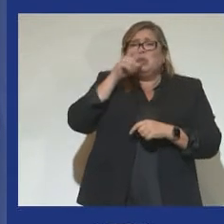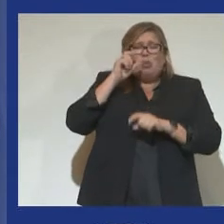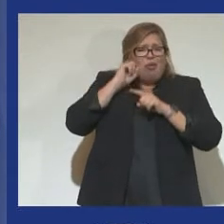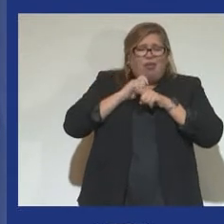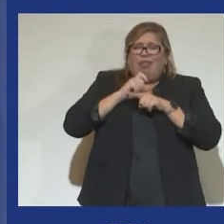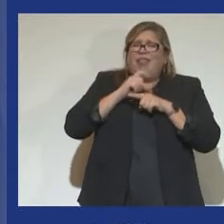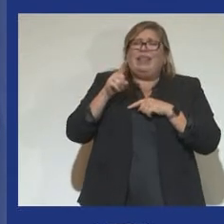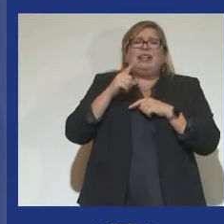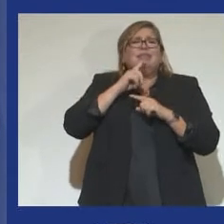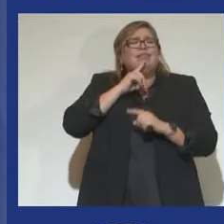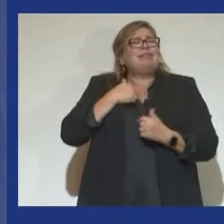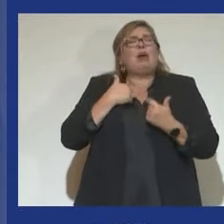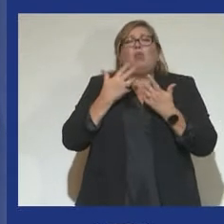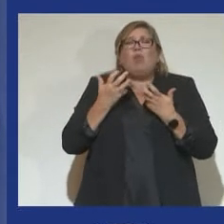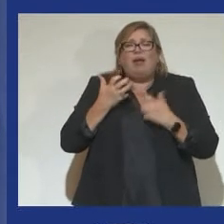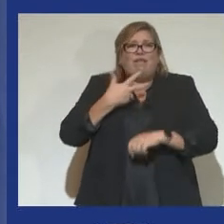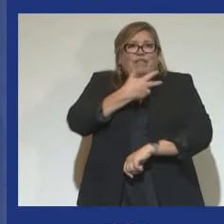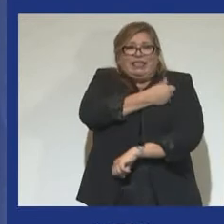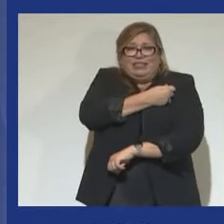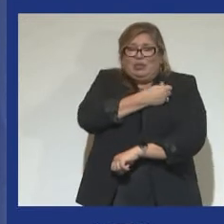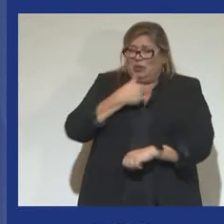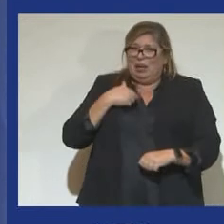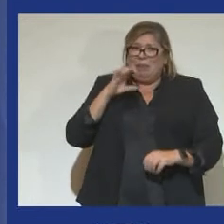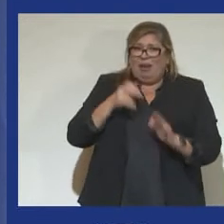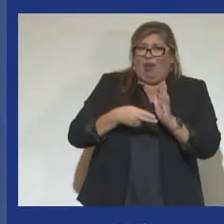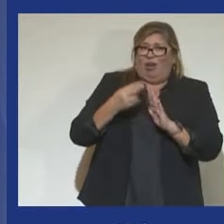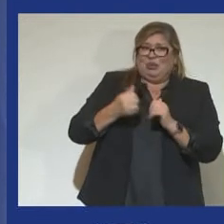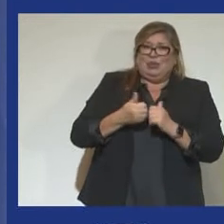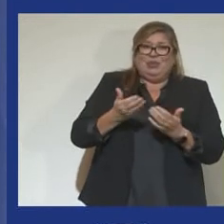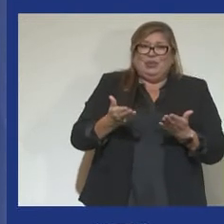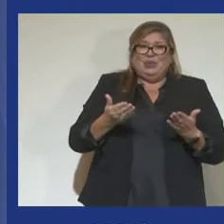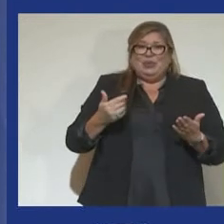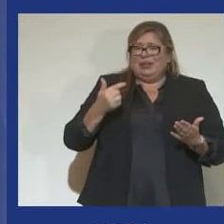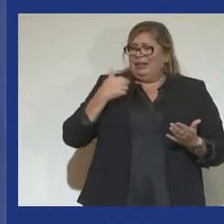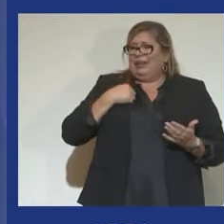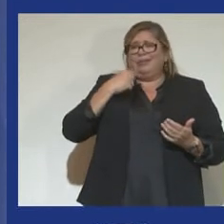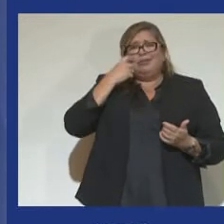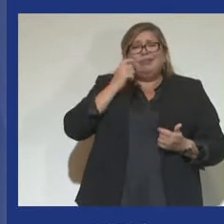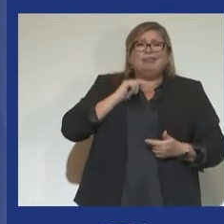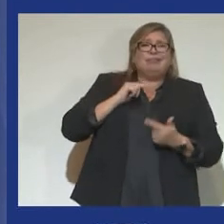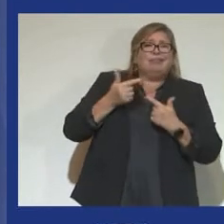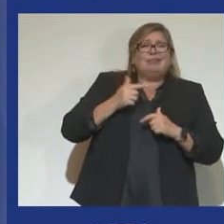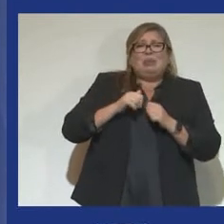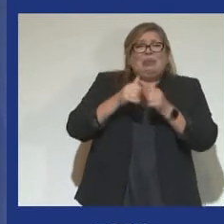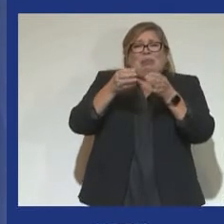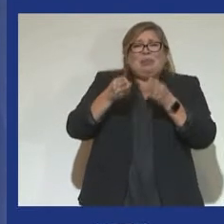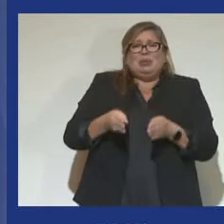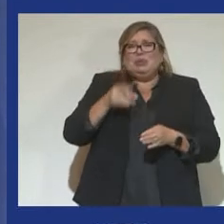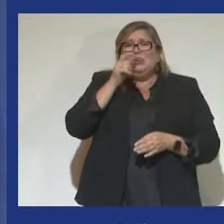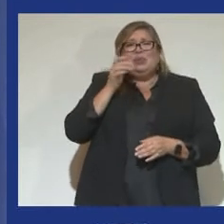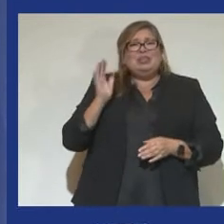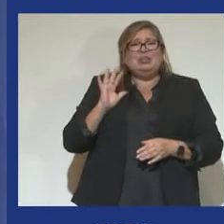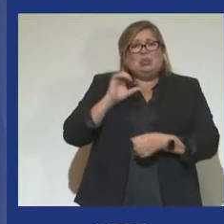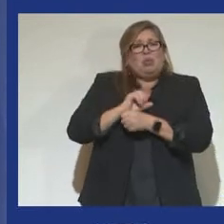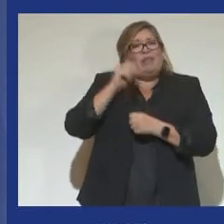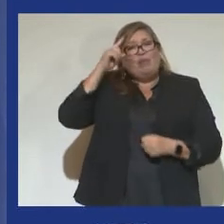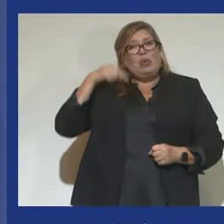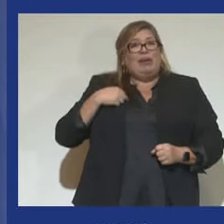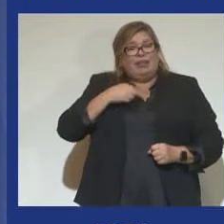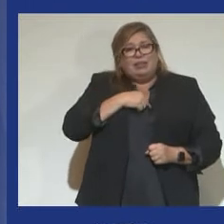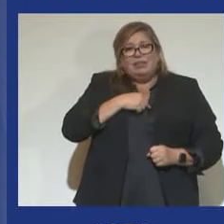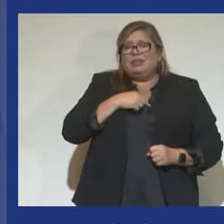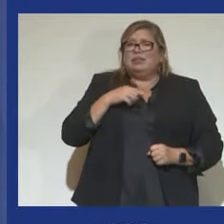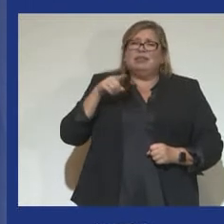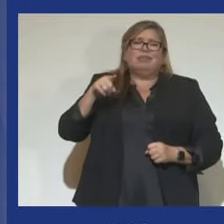vacunas y yo temo ser franco con usted como ser humano si yo acabo de hablar con alguien que trabajaba para